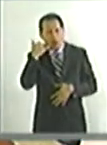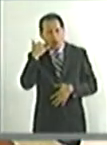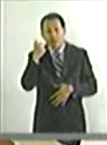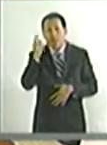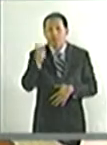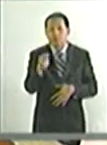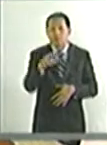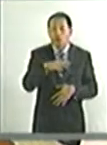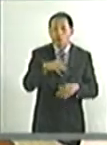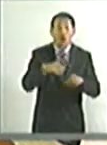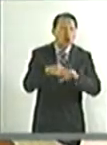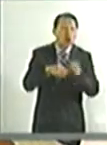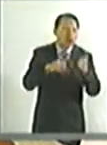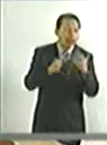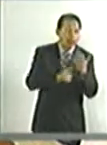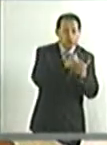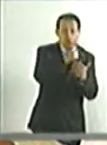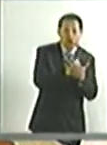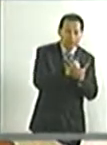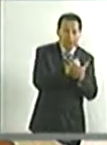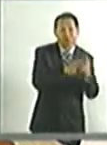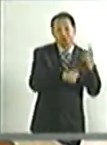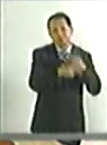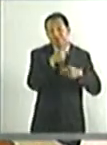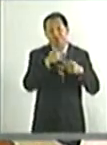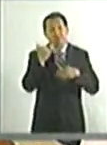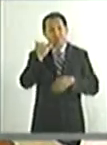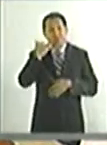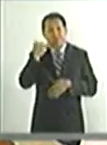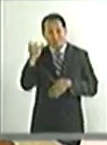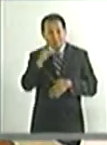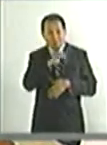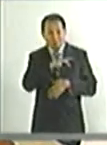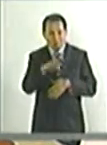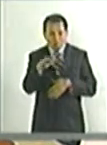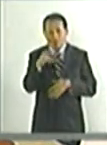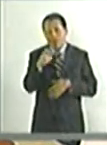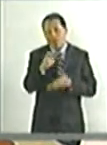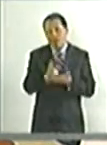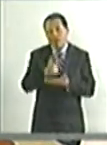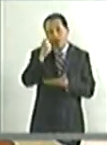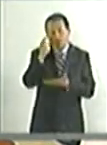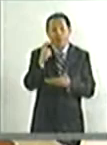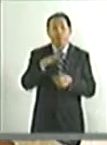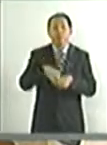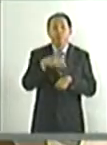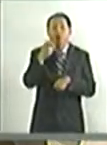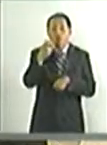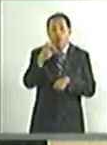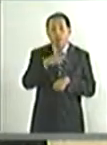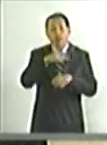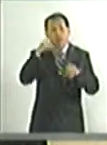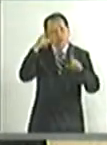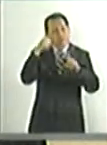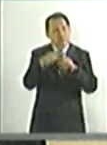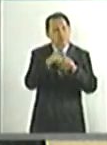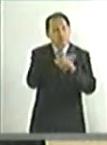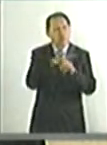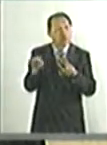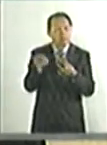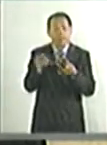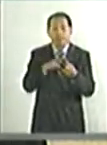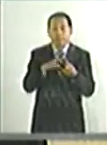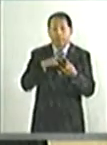otras ciudades. Por eso la gravedad de este delito y por ello la intención de presentar